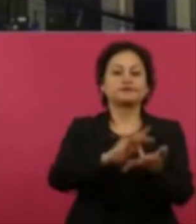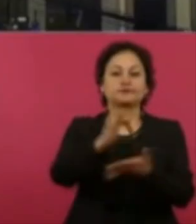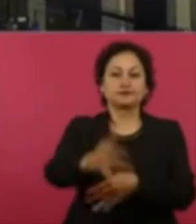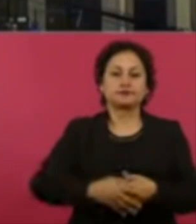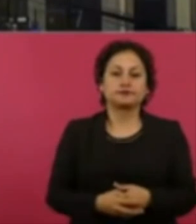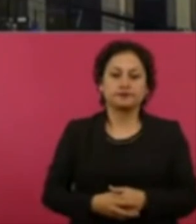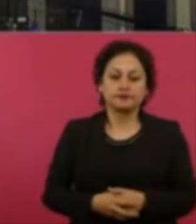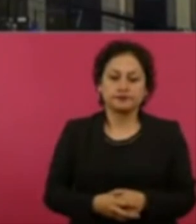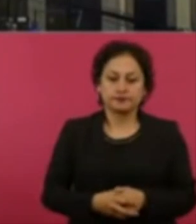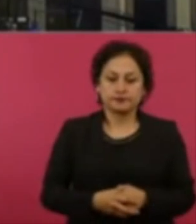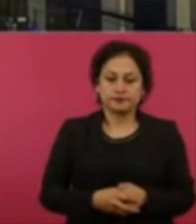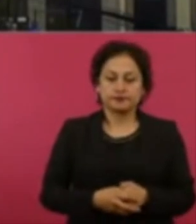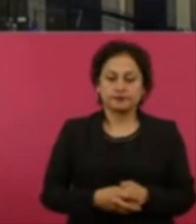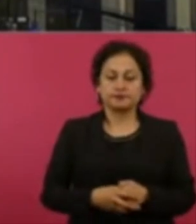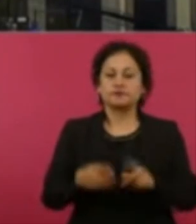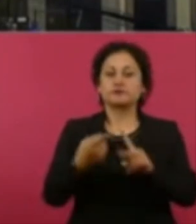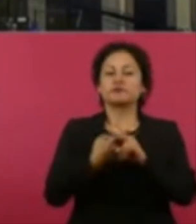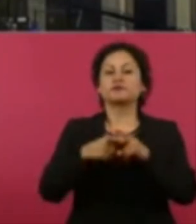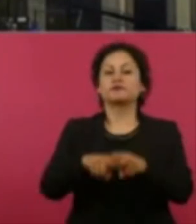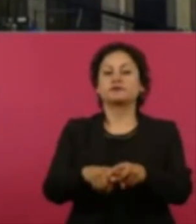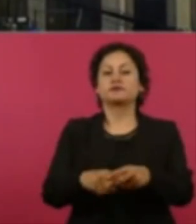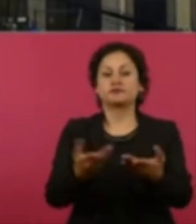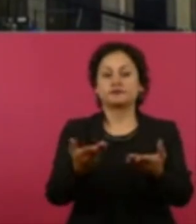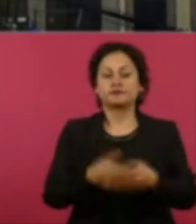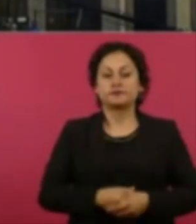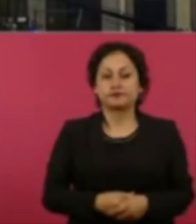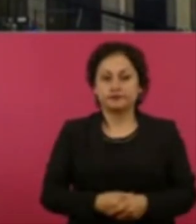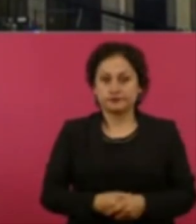Vamos. Empezamos.